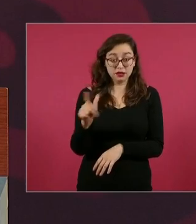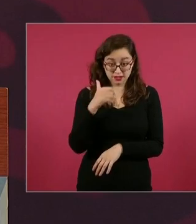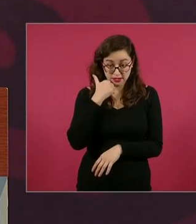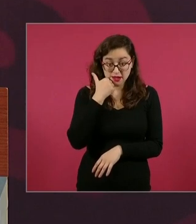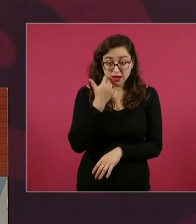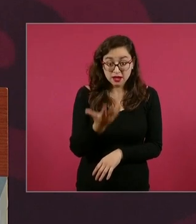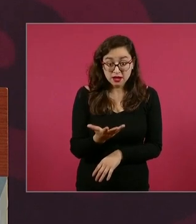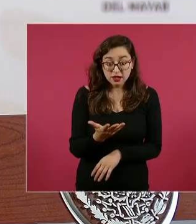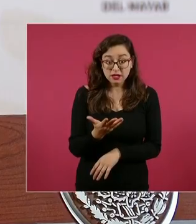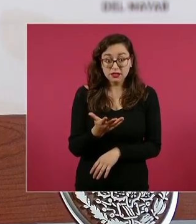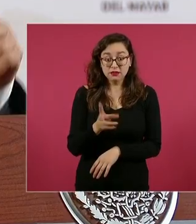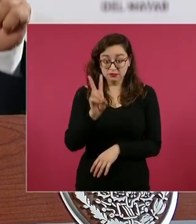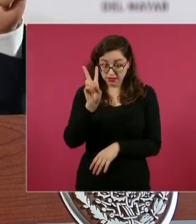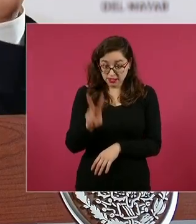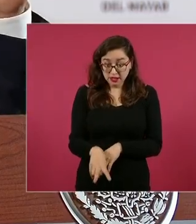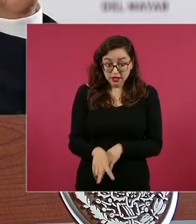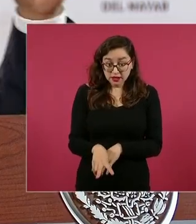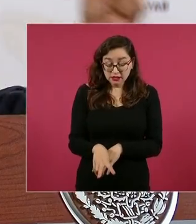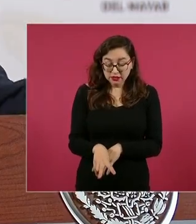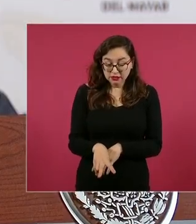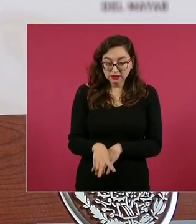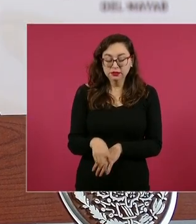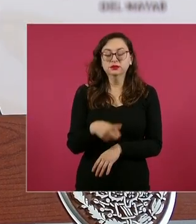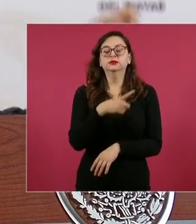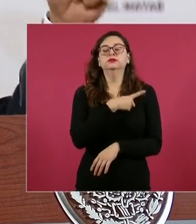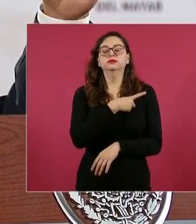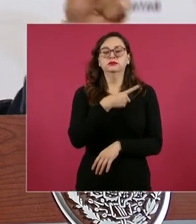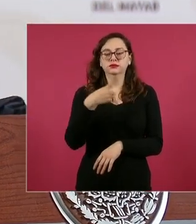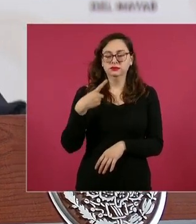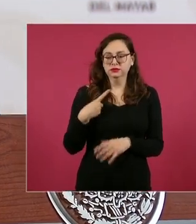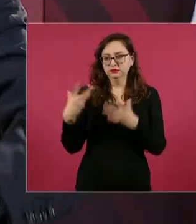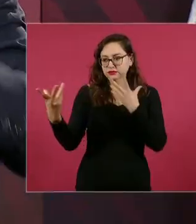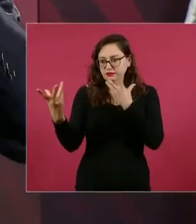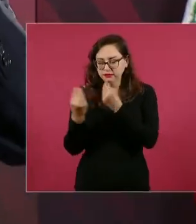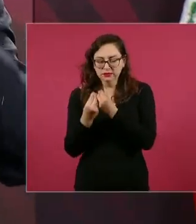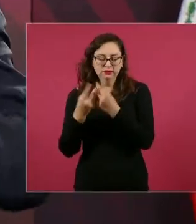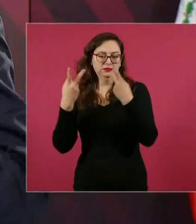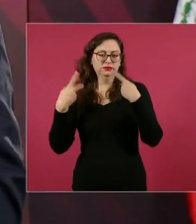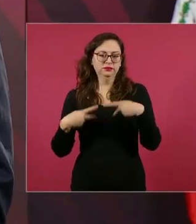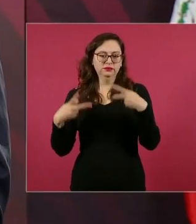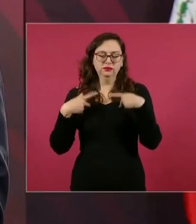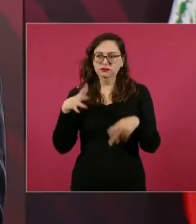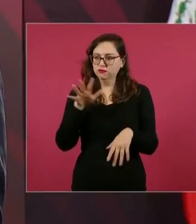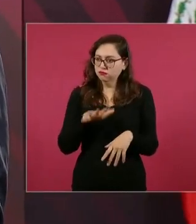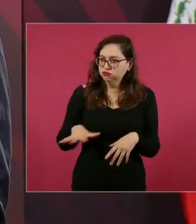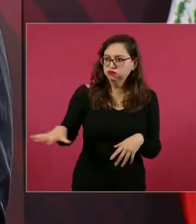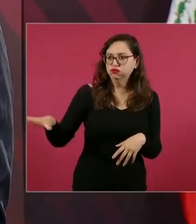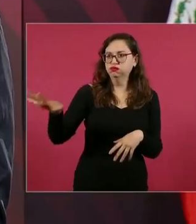con apego a la verdad la gente el